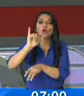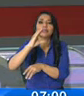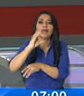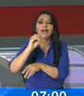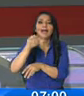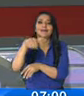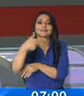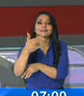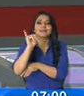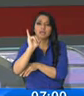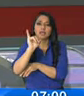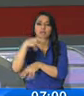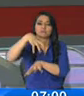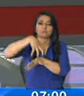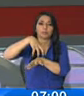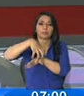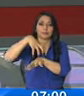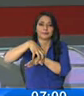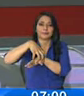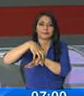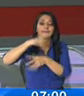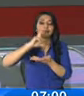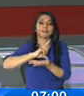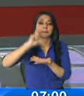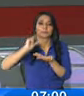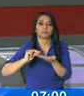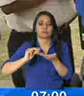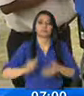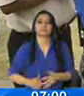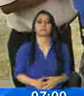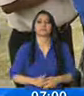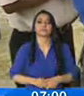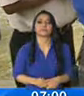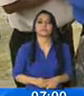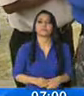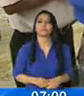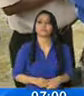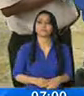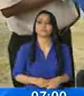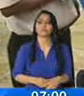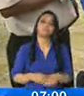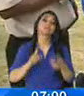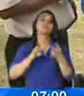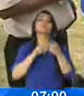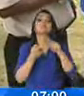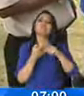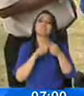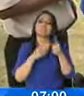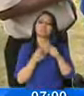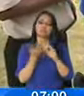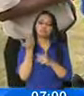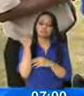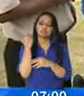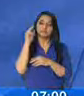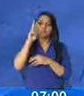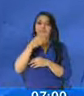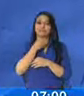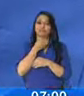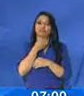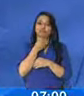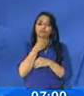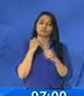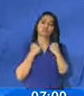Chaco allá en la provincia de Elo los amigos de la aventura salieron de casa el pasado 2 de agosto los